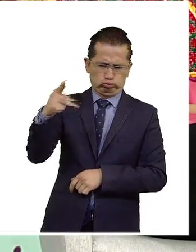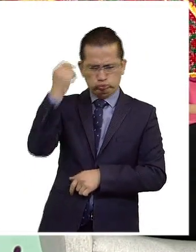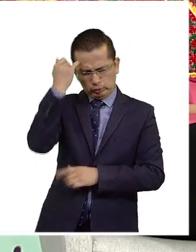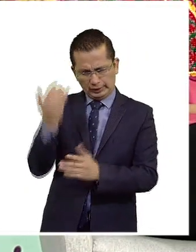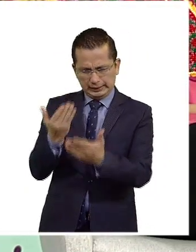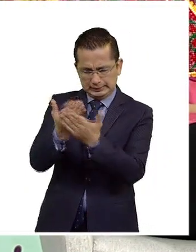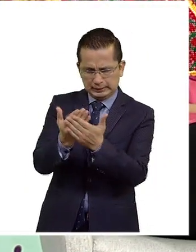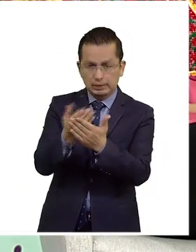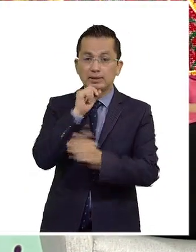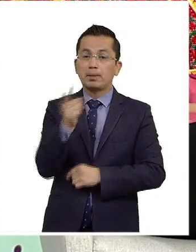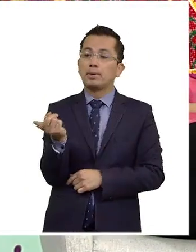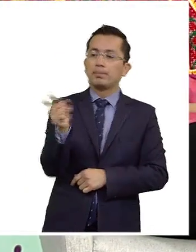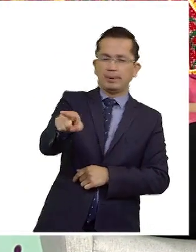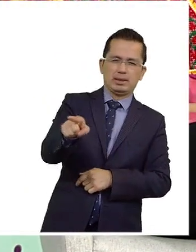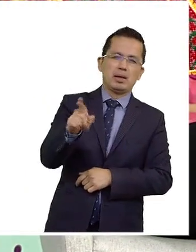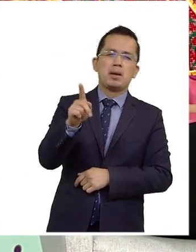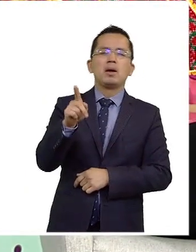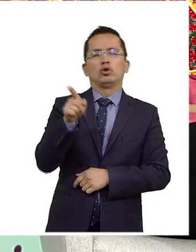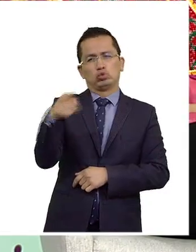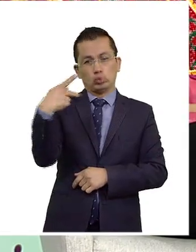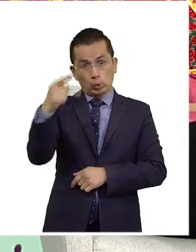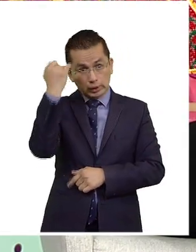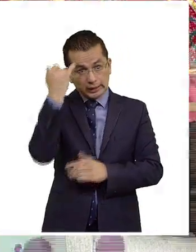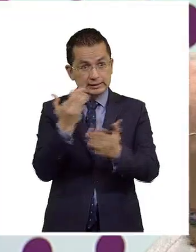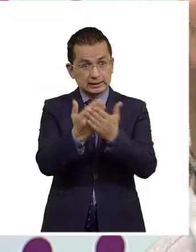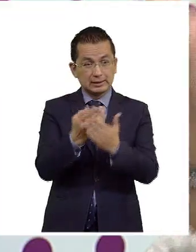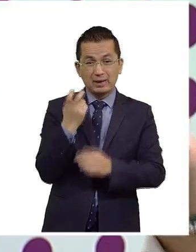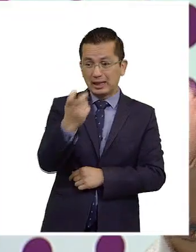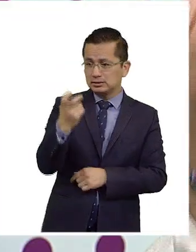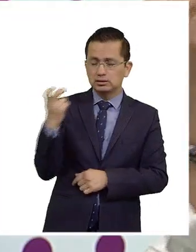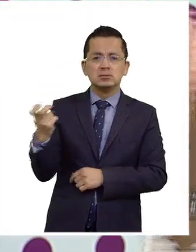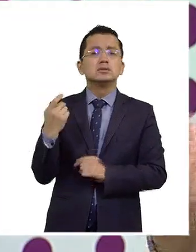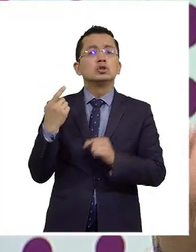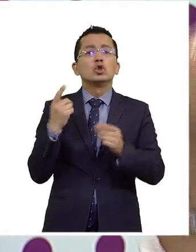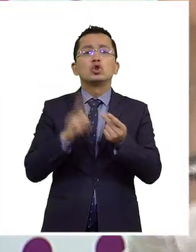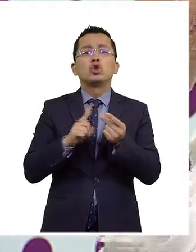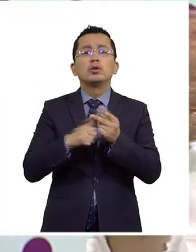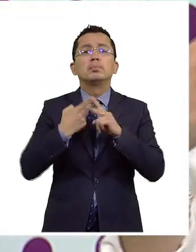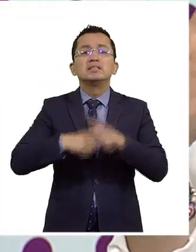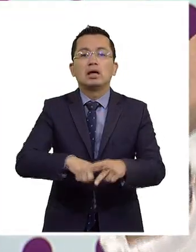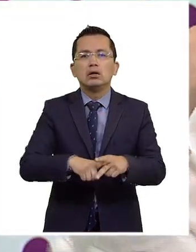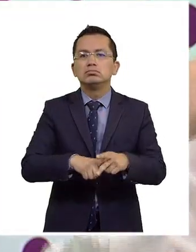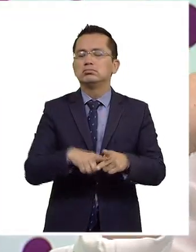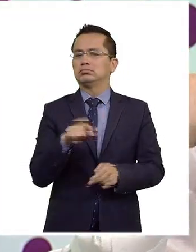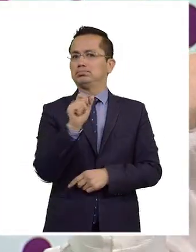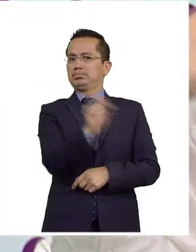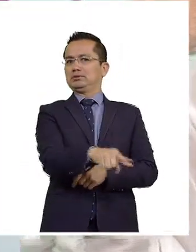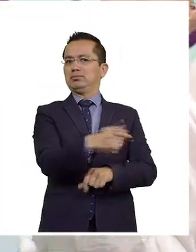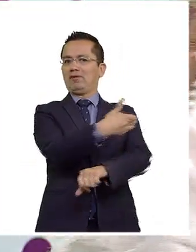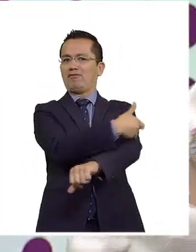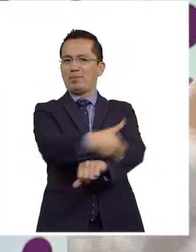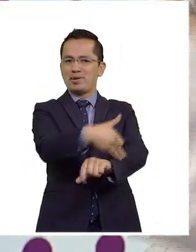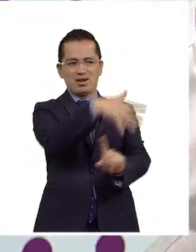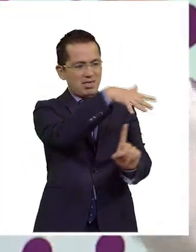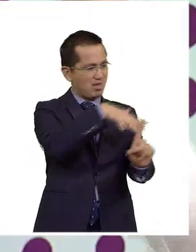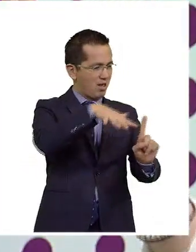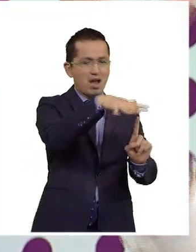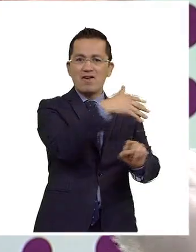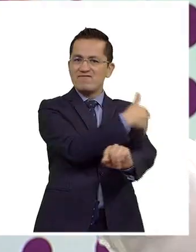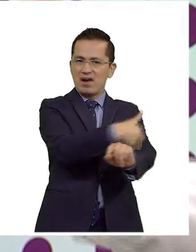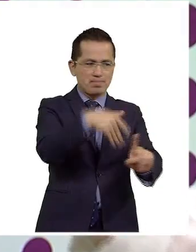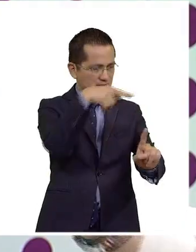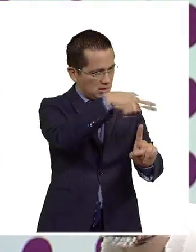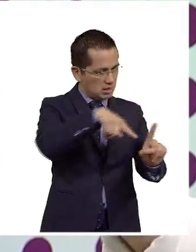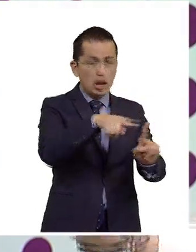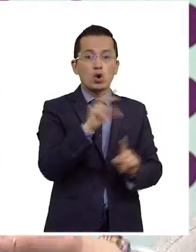diputada Paula Soto, esa iniciativa viene trabajada desde las familias. O sea, también está representada. No fue una